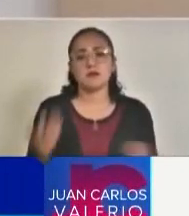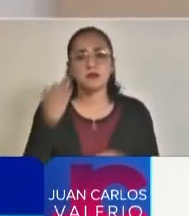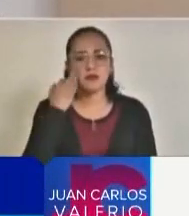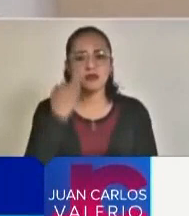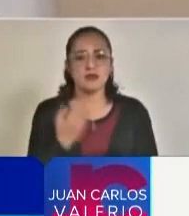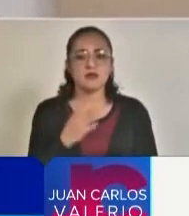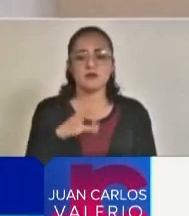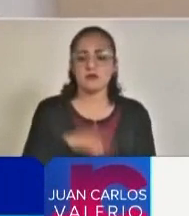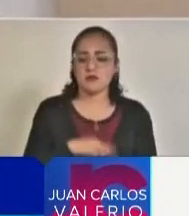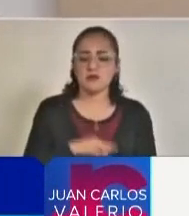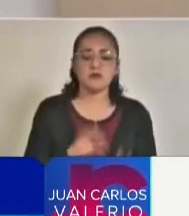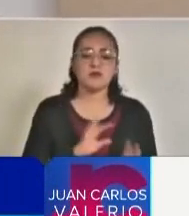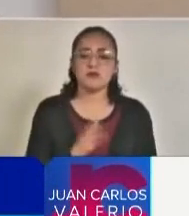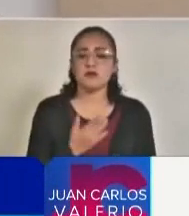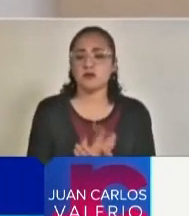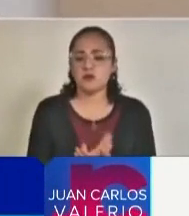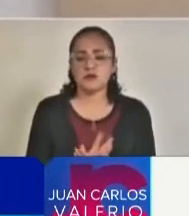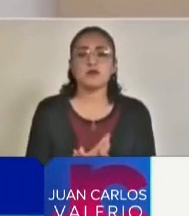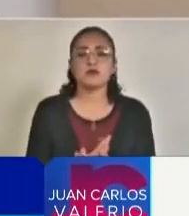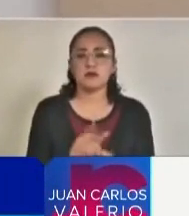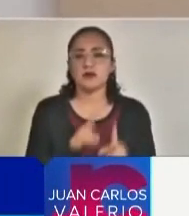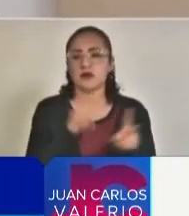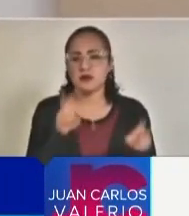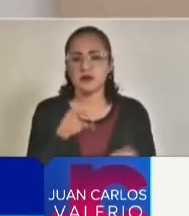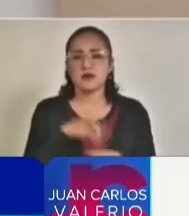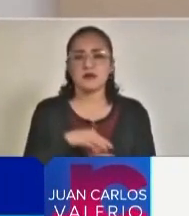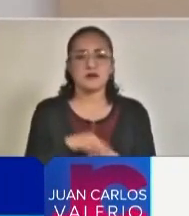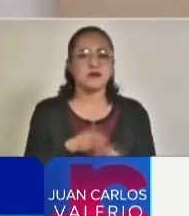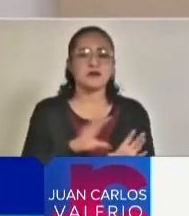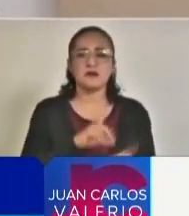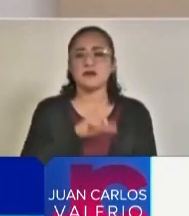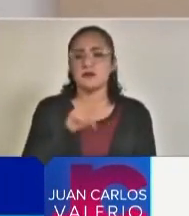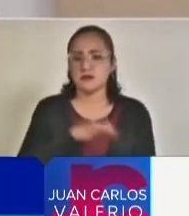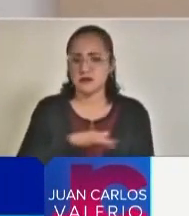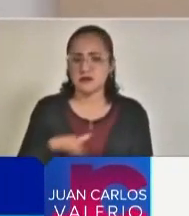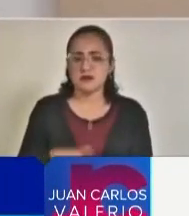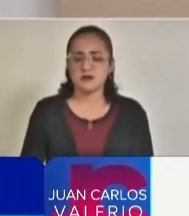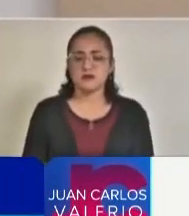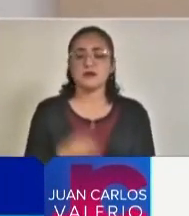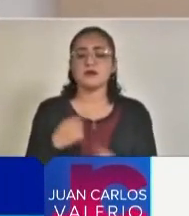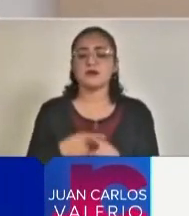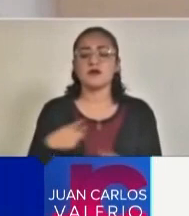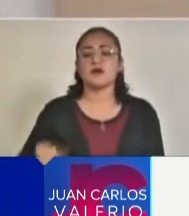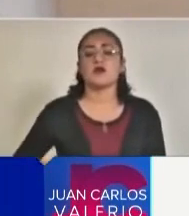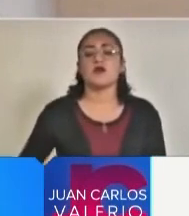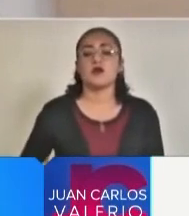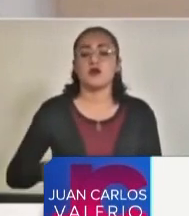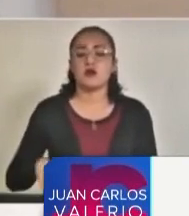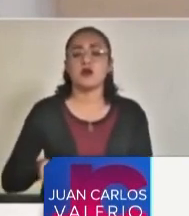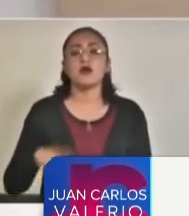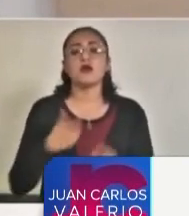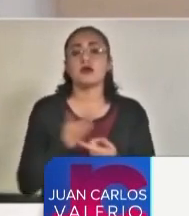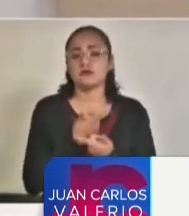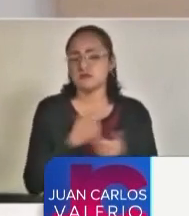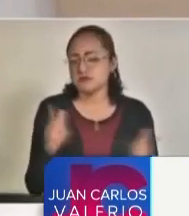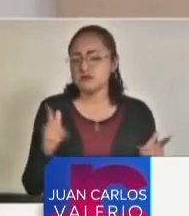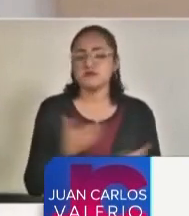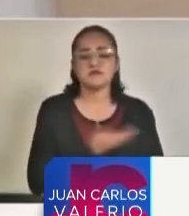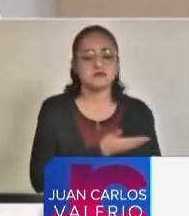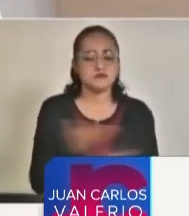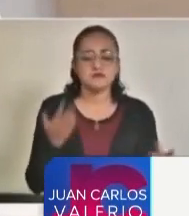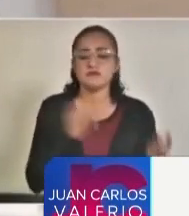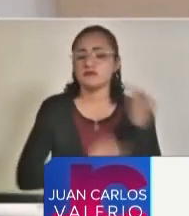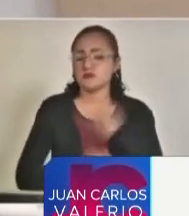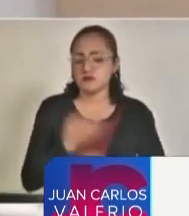los tiempos electorales y los temas electorales y el gobierno garantizará todas las libertades de